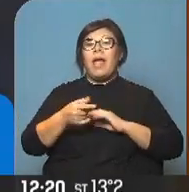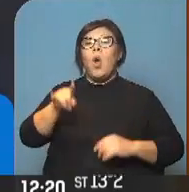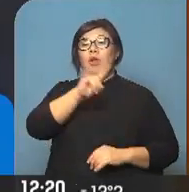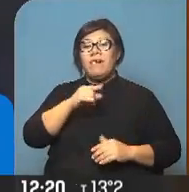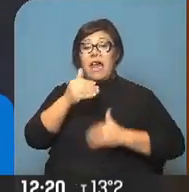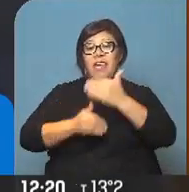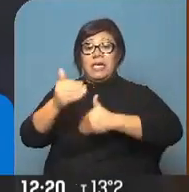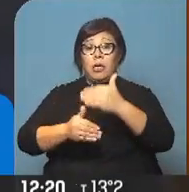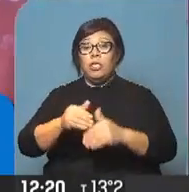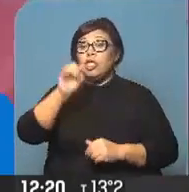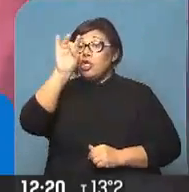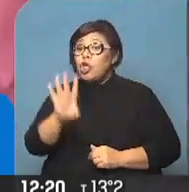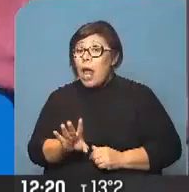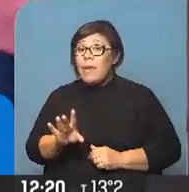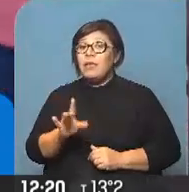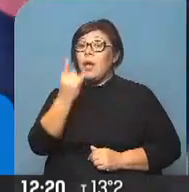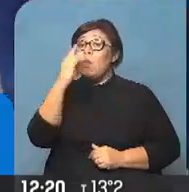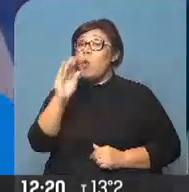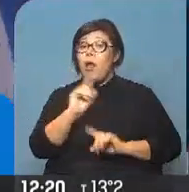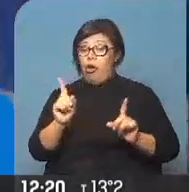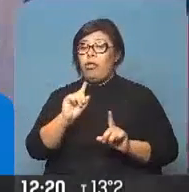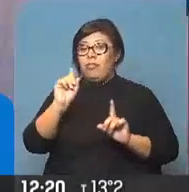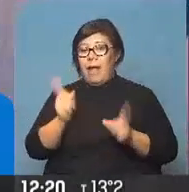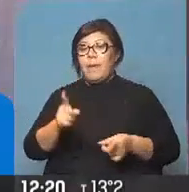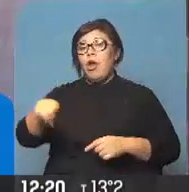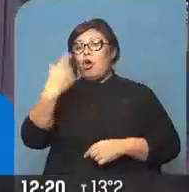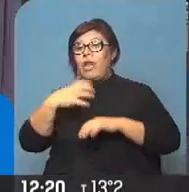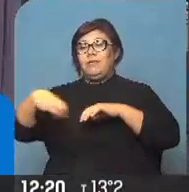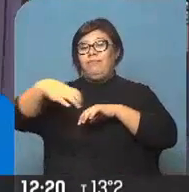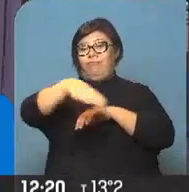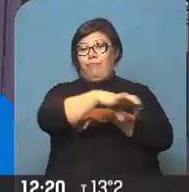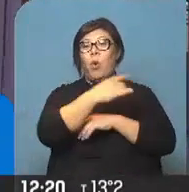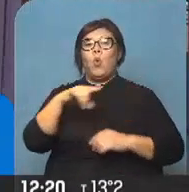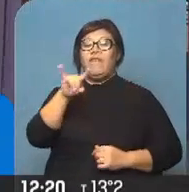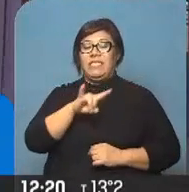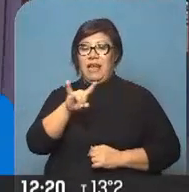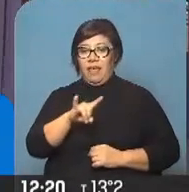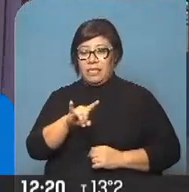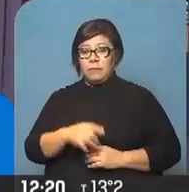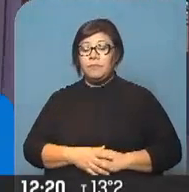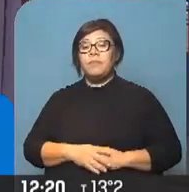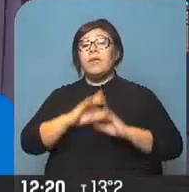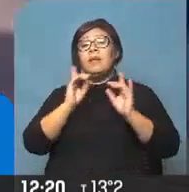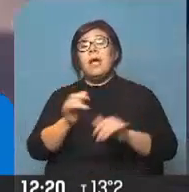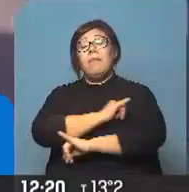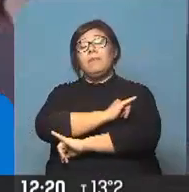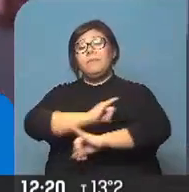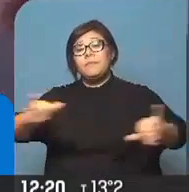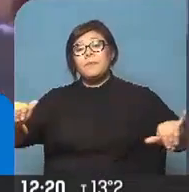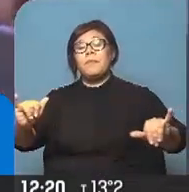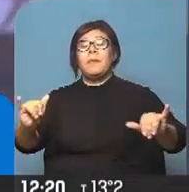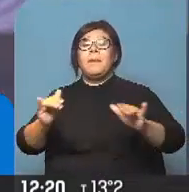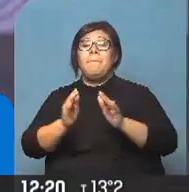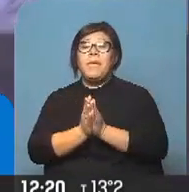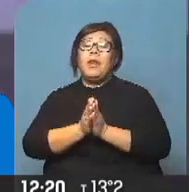de las demás universidades con las que trabajamos permanentemente y aprovecho esta oportunidad para hacer un llamado a la reflexión de toda la clase